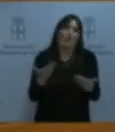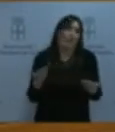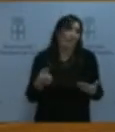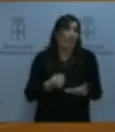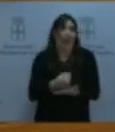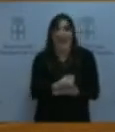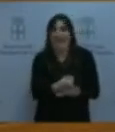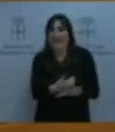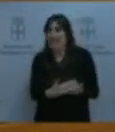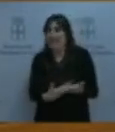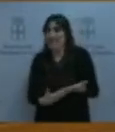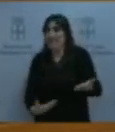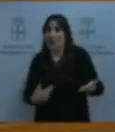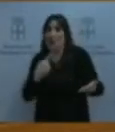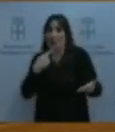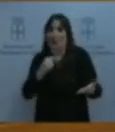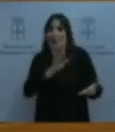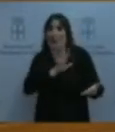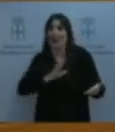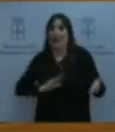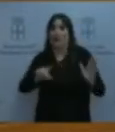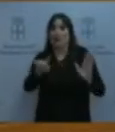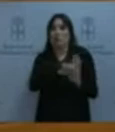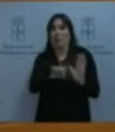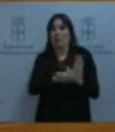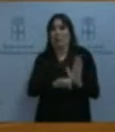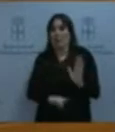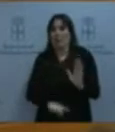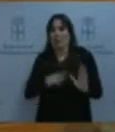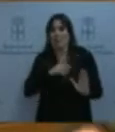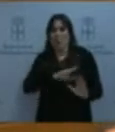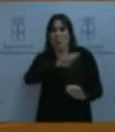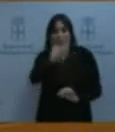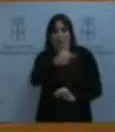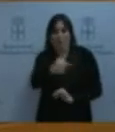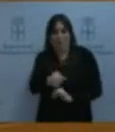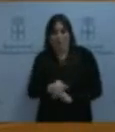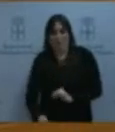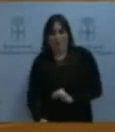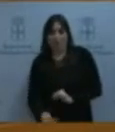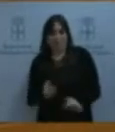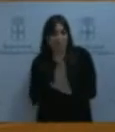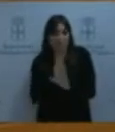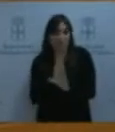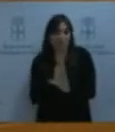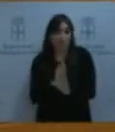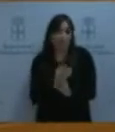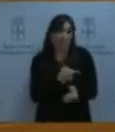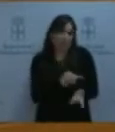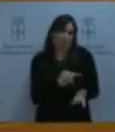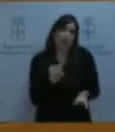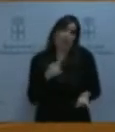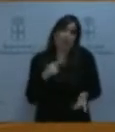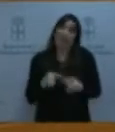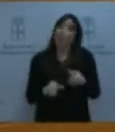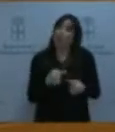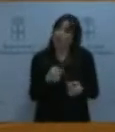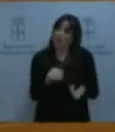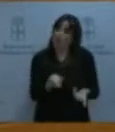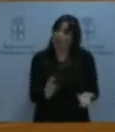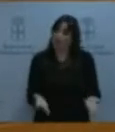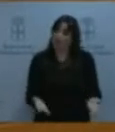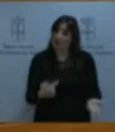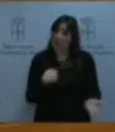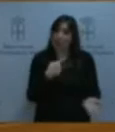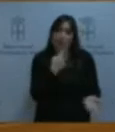denigratorios, ya sabía que eso también traería alguna consecuencia. O se lo digo de manera más clara, usted sabía que